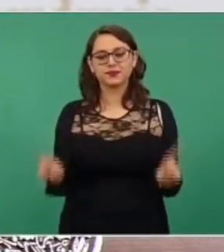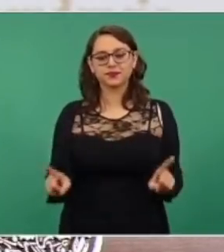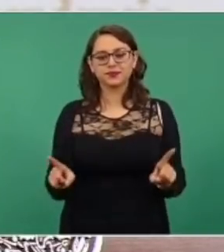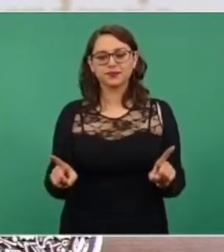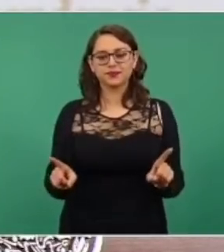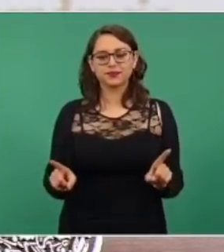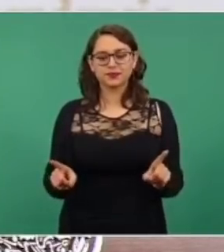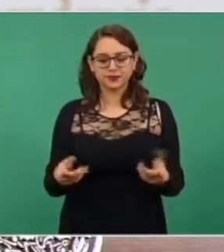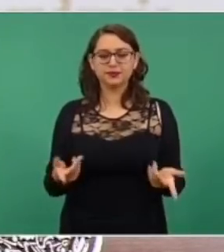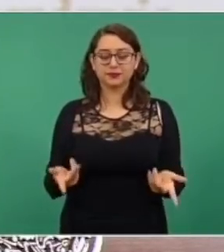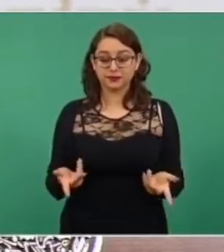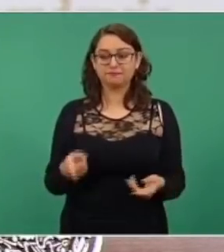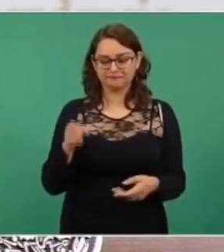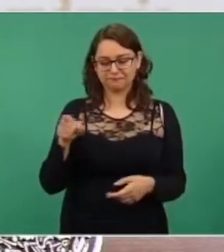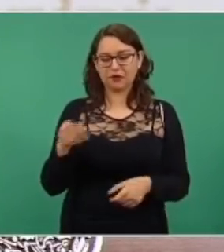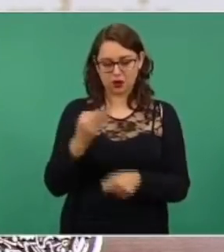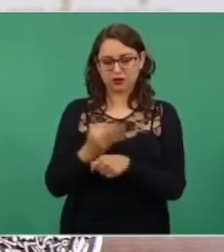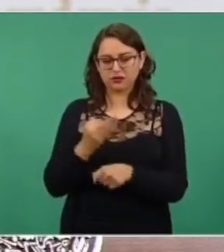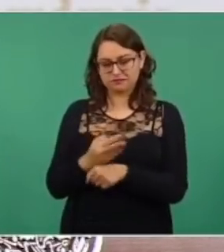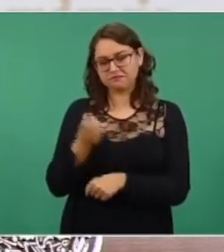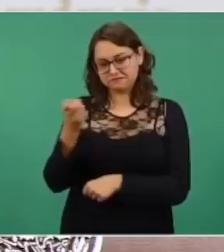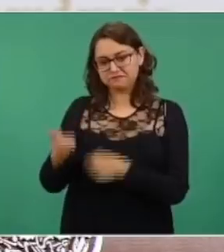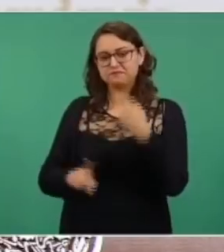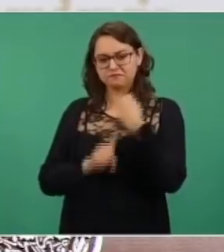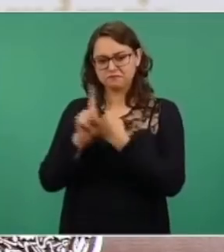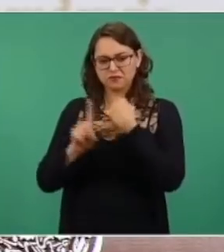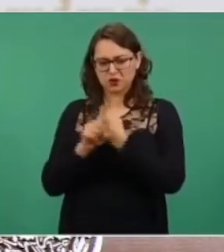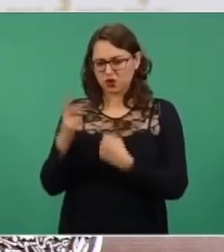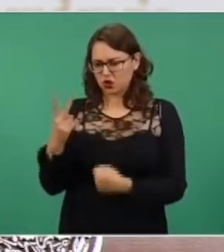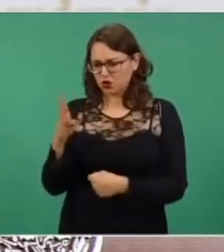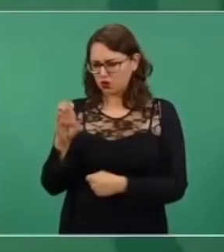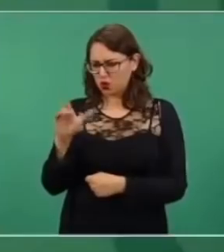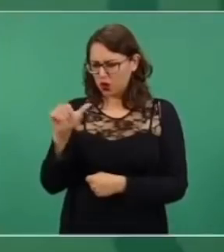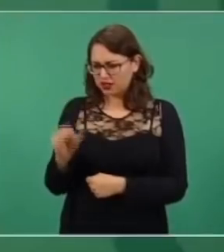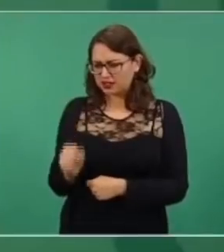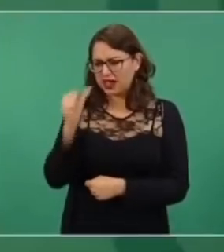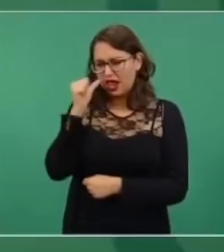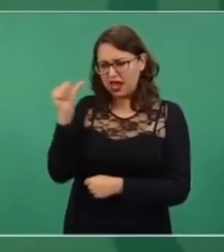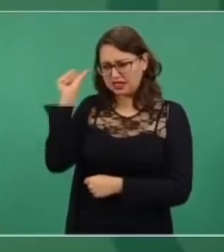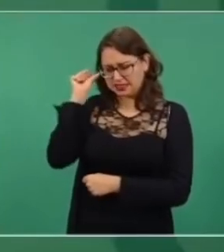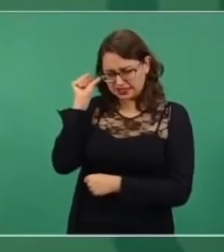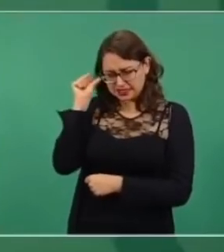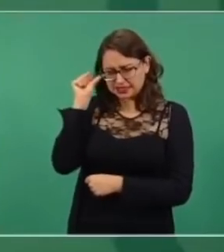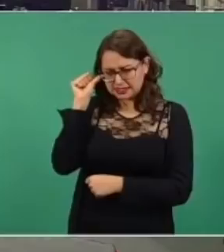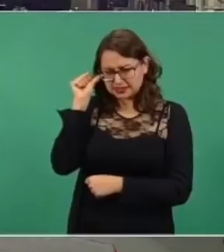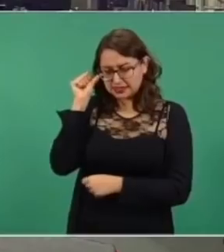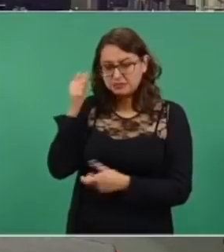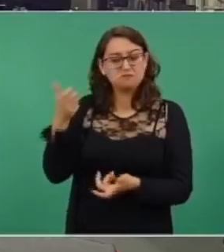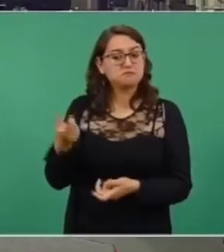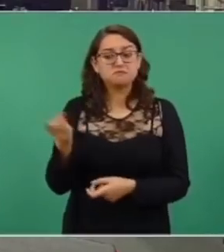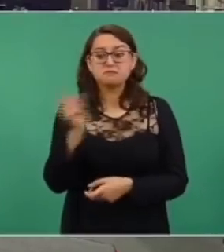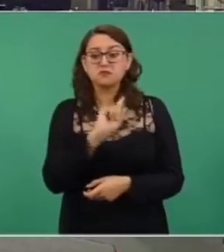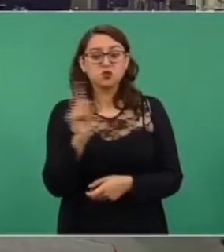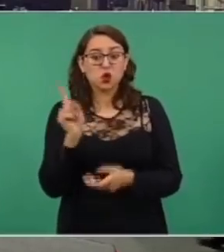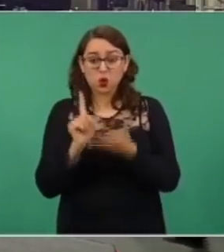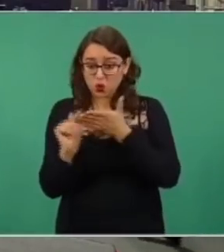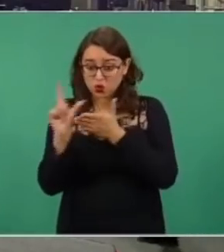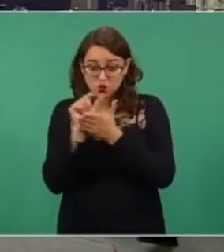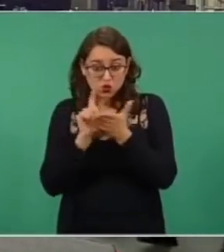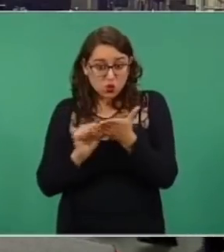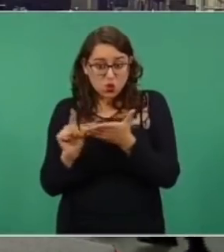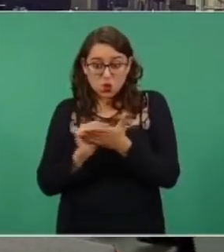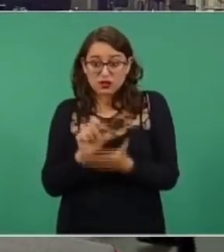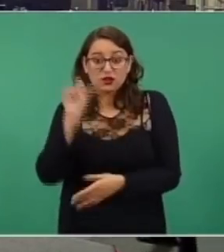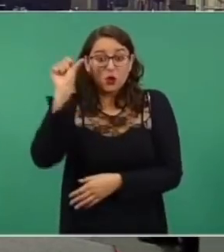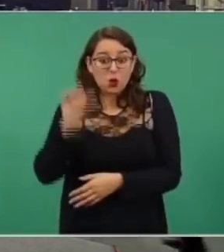pero sí hay eso en Dos Bocas. Pero eso fue ayer, ¿no? No, incluso ahorita en Tabasco, hoy que es en la página que me estoy